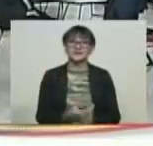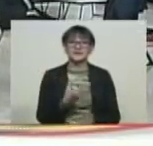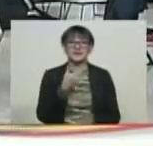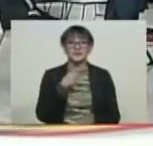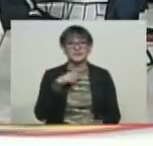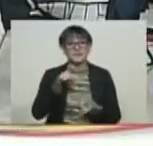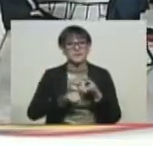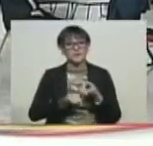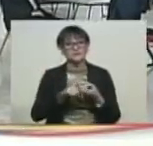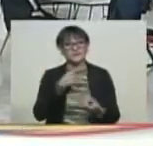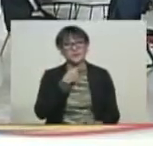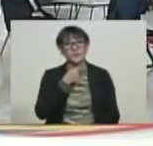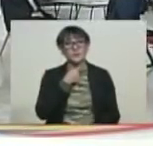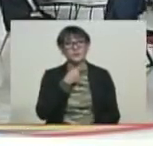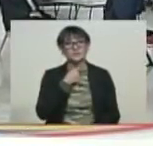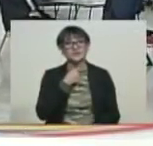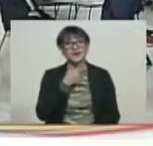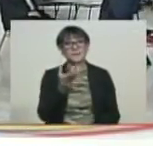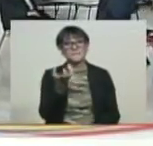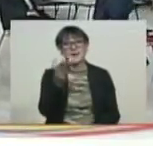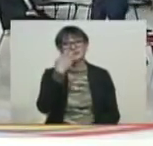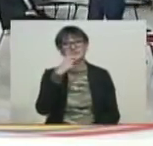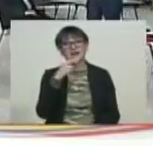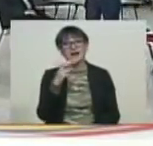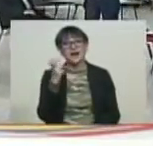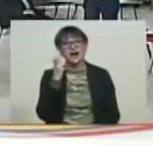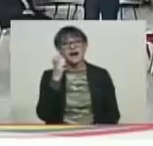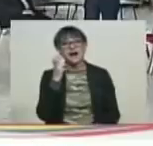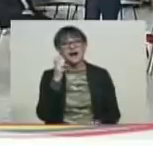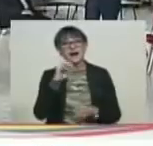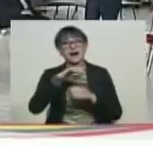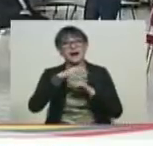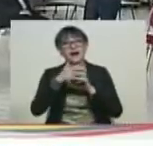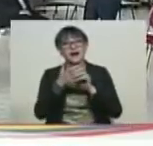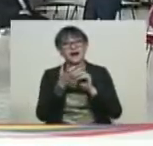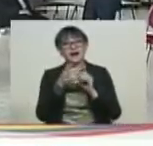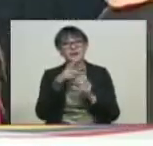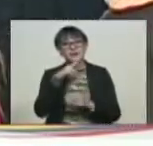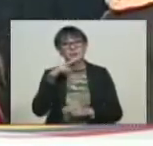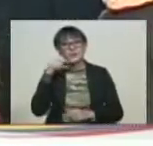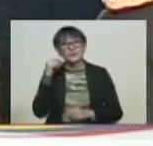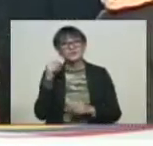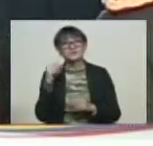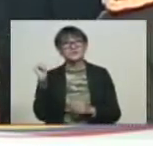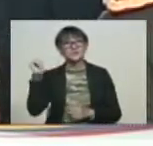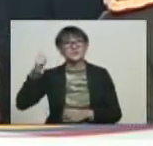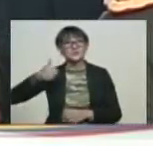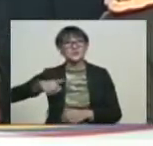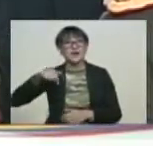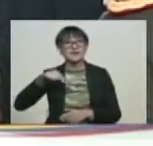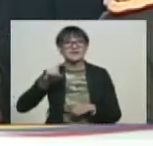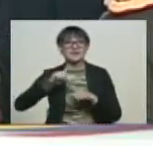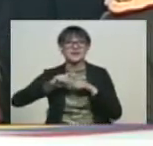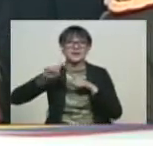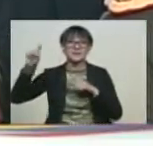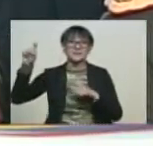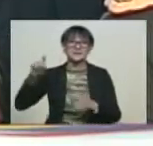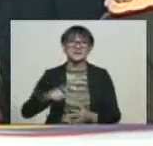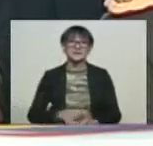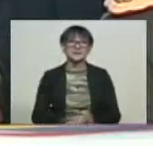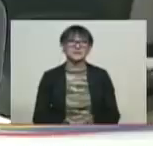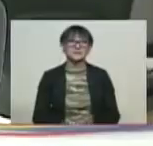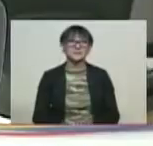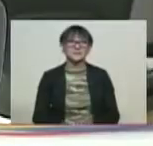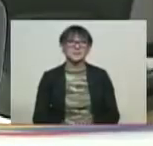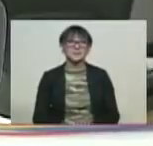Silvia, sus manzanas acarameladas, famosas, de toda la vida, de aquí del Guarayra Repano.